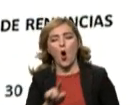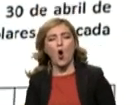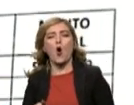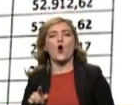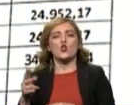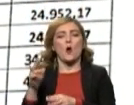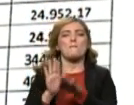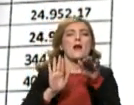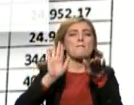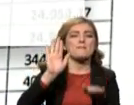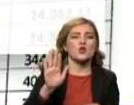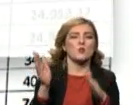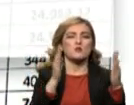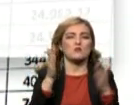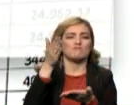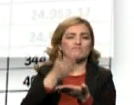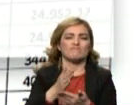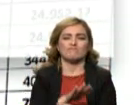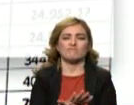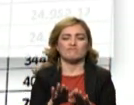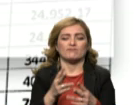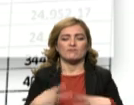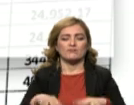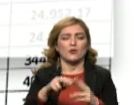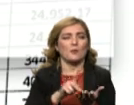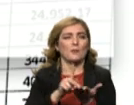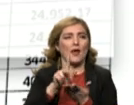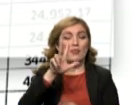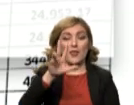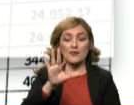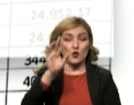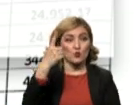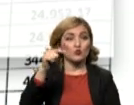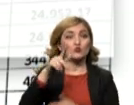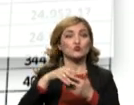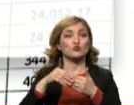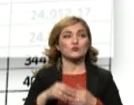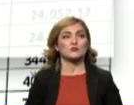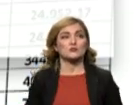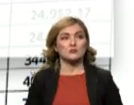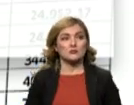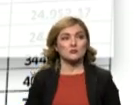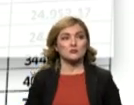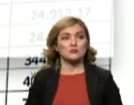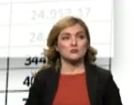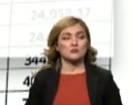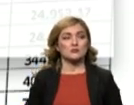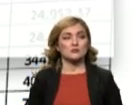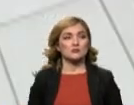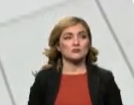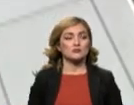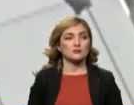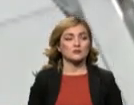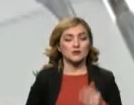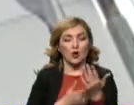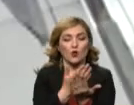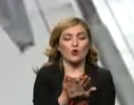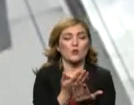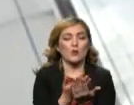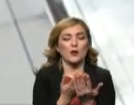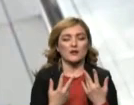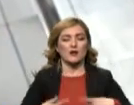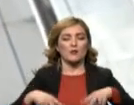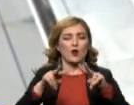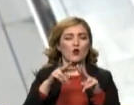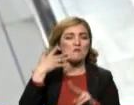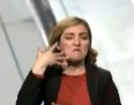En este caso, el costo sería de 39 millones de dólares. Se trata de una propuesta con montos